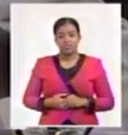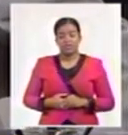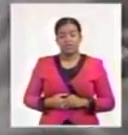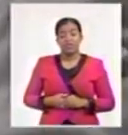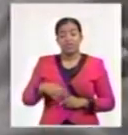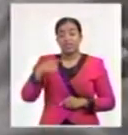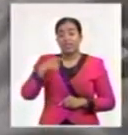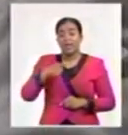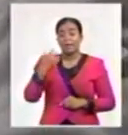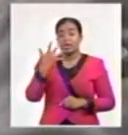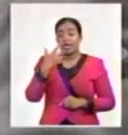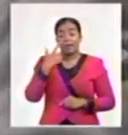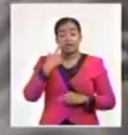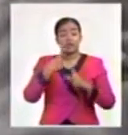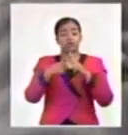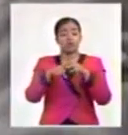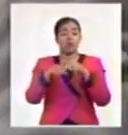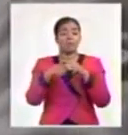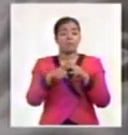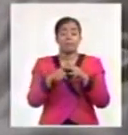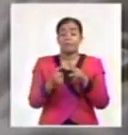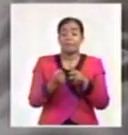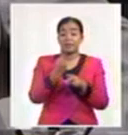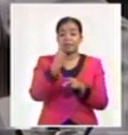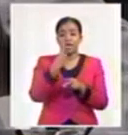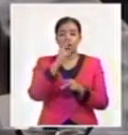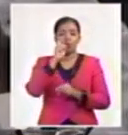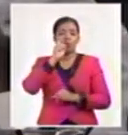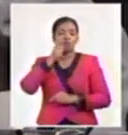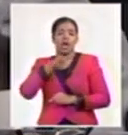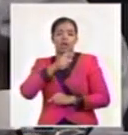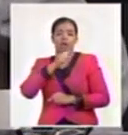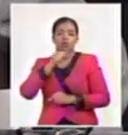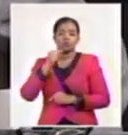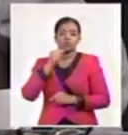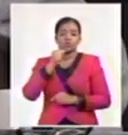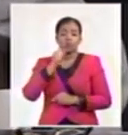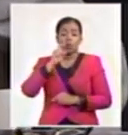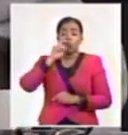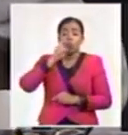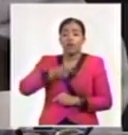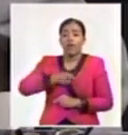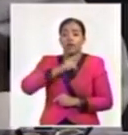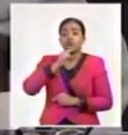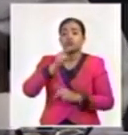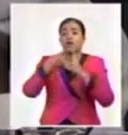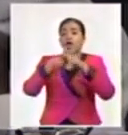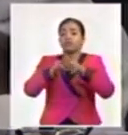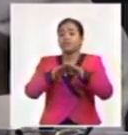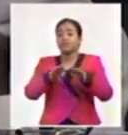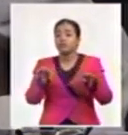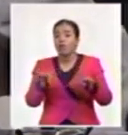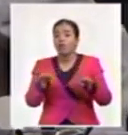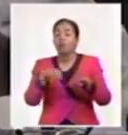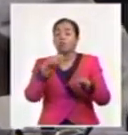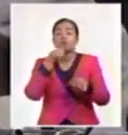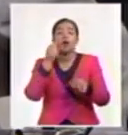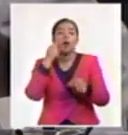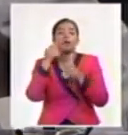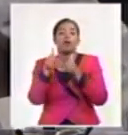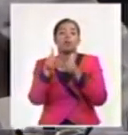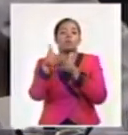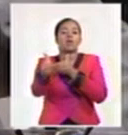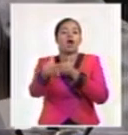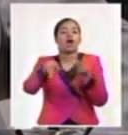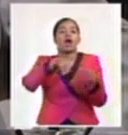Ucrania. Cómo termine ese conflicto va a definir el signo de los cambios que